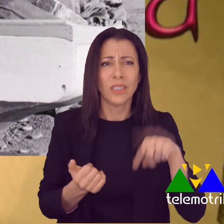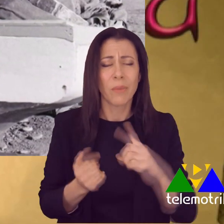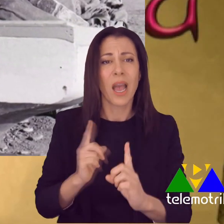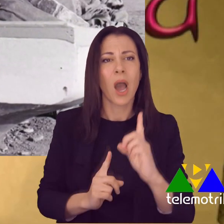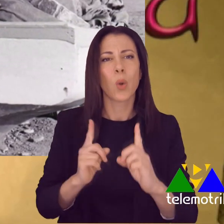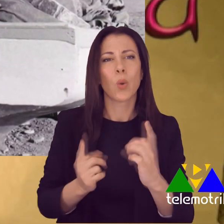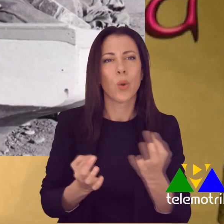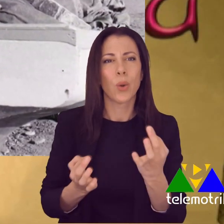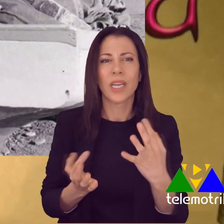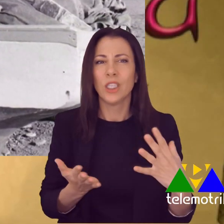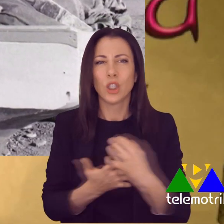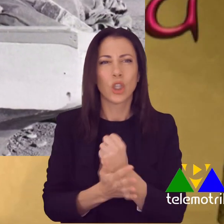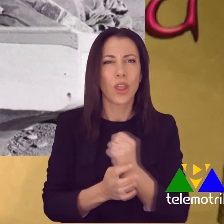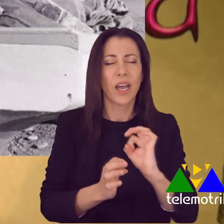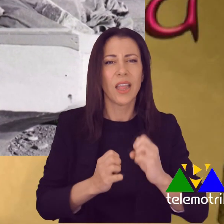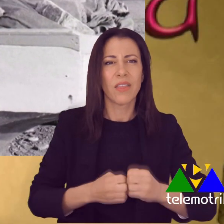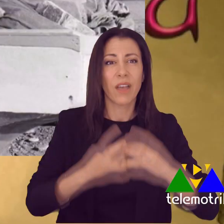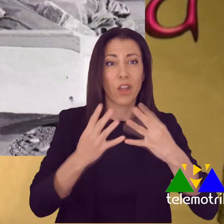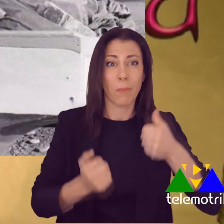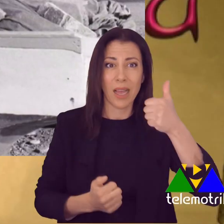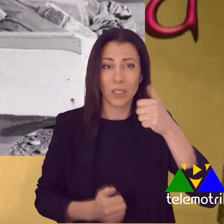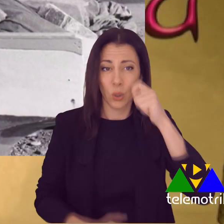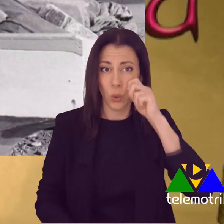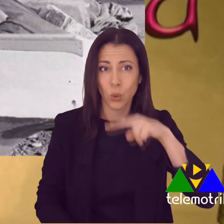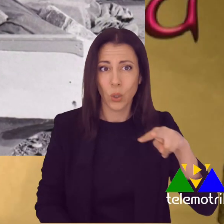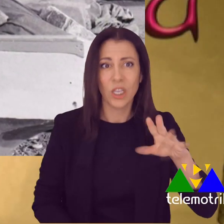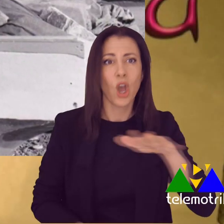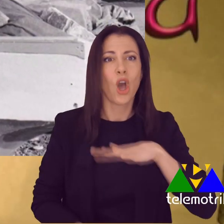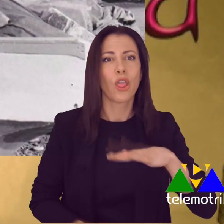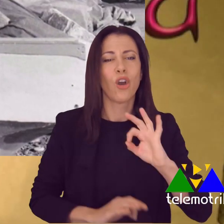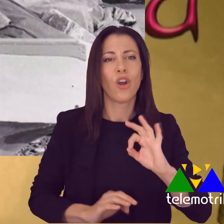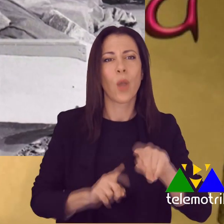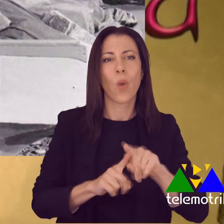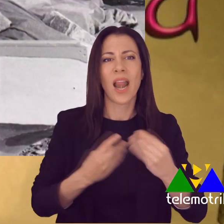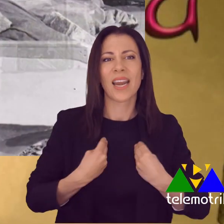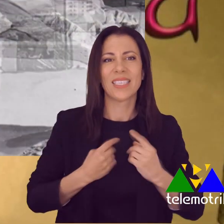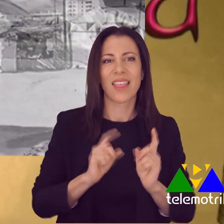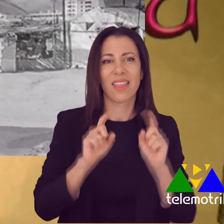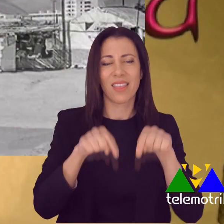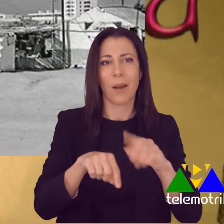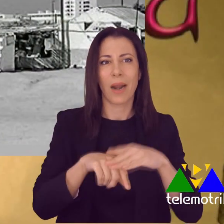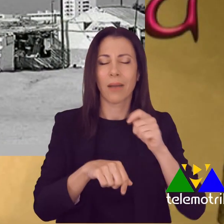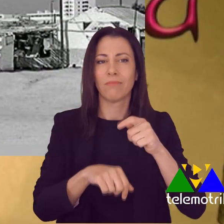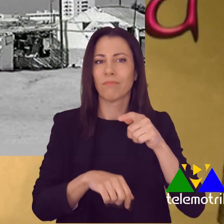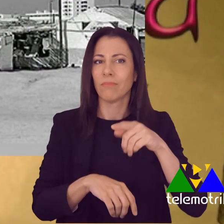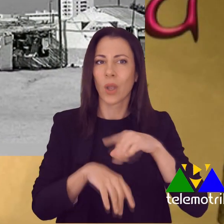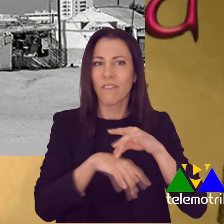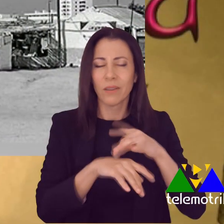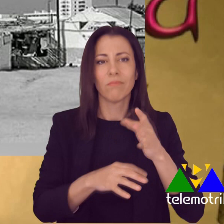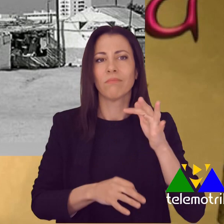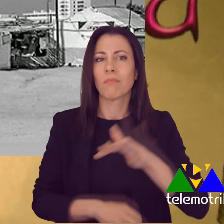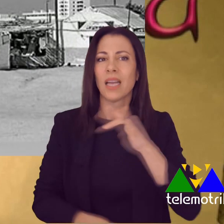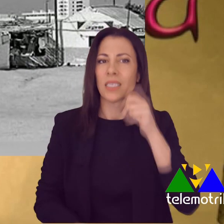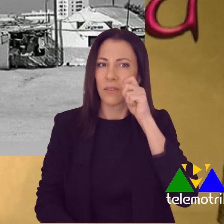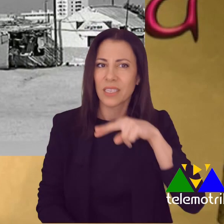de, bueno, pues de todas estas edificaciones más turísticas, ya zonas residenciales para que venga pues gente a visitarnos, a compartir